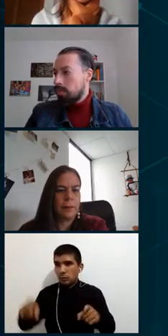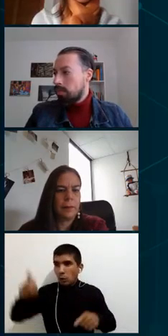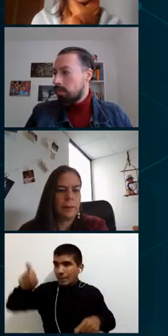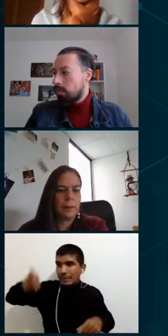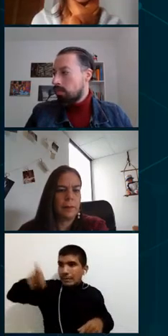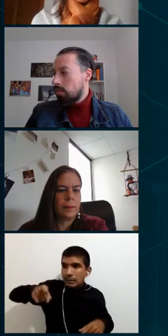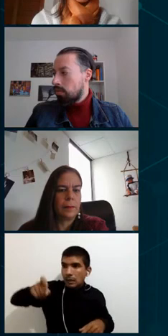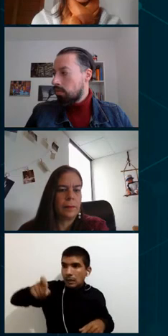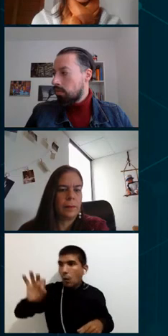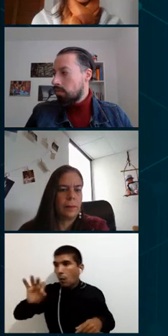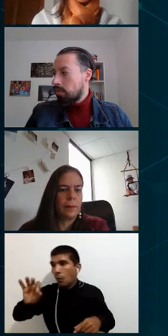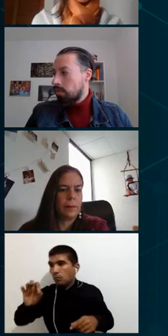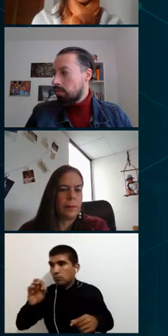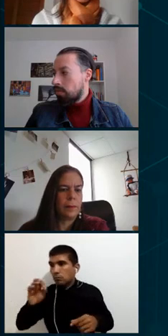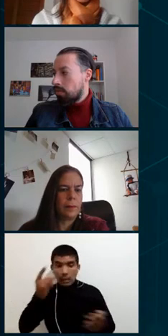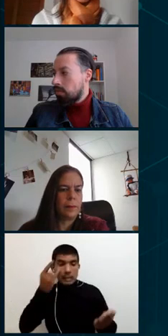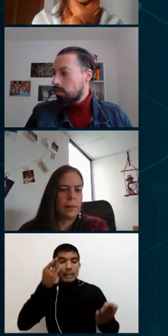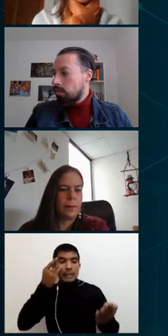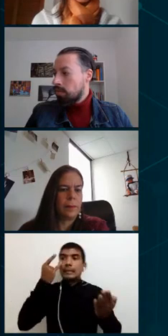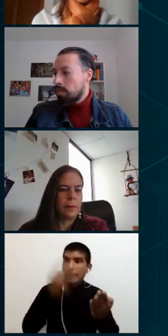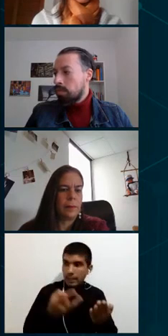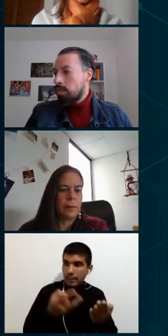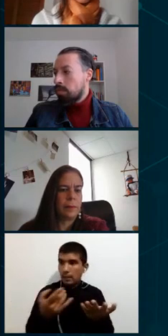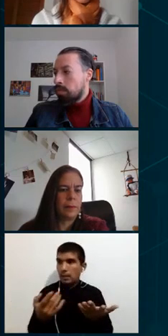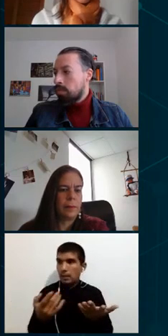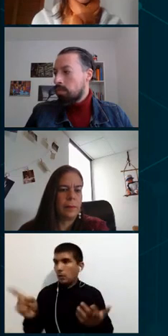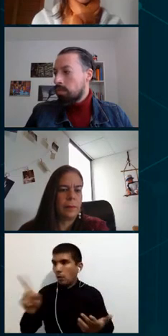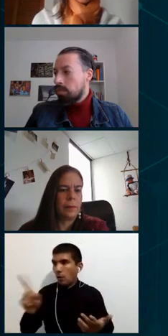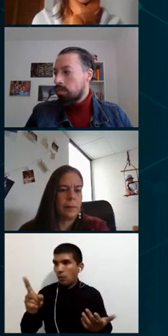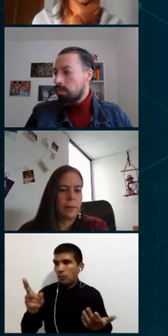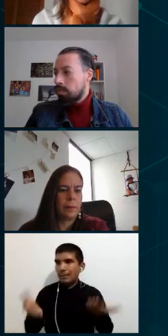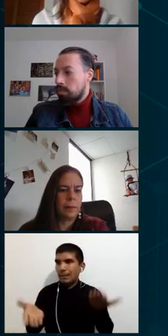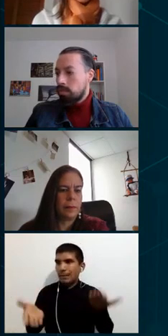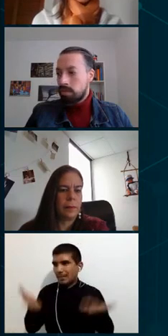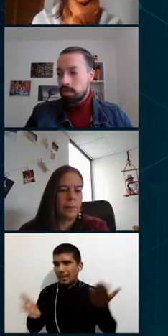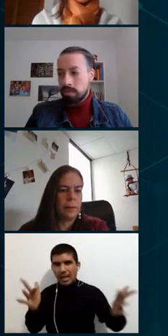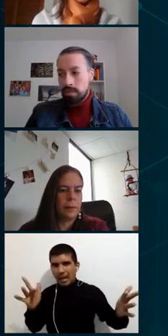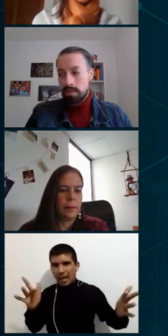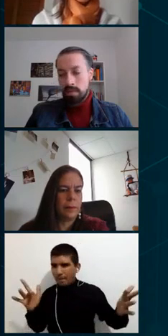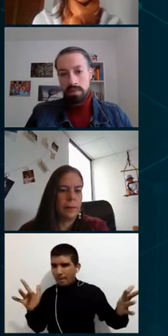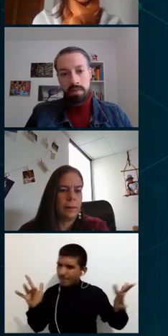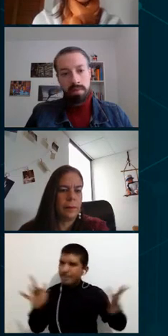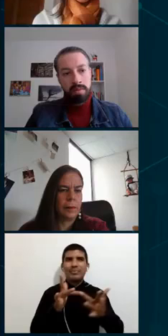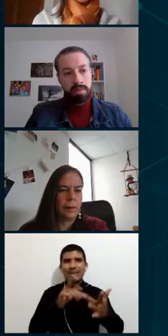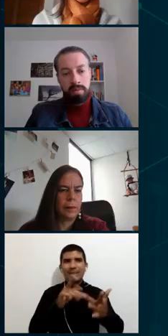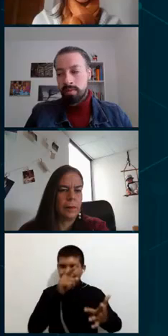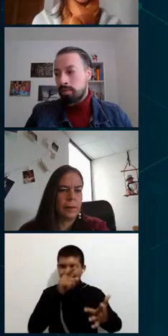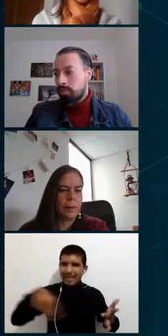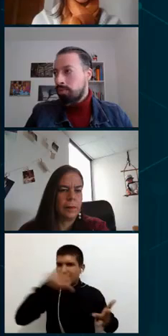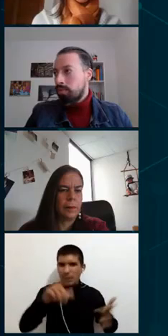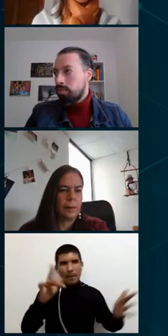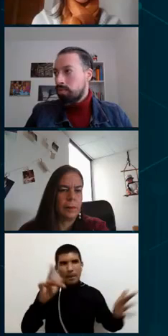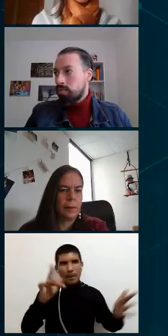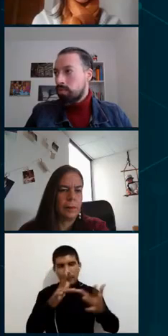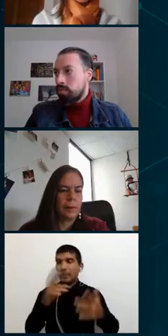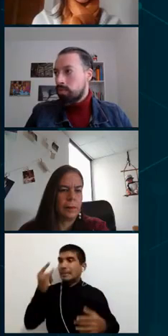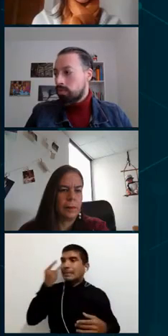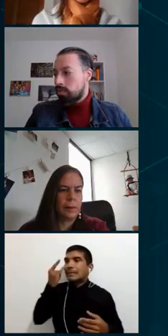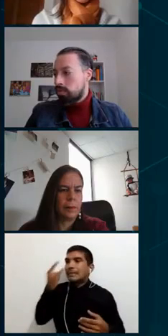estamos obteniendo la necesidad. Entonces, aquí nos enfocamos mucho en ese interés de los usuarios frente a lo que les estamos